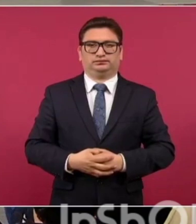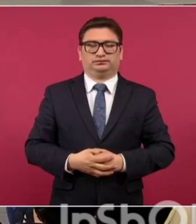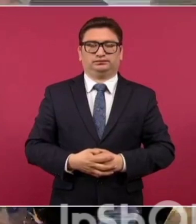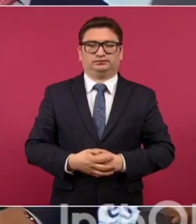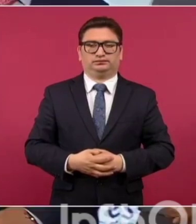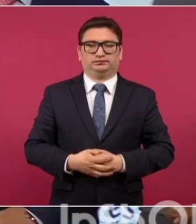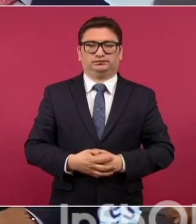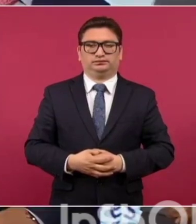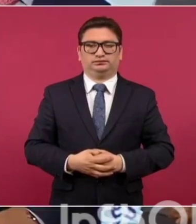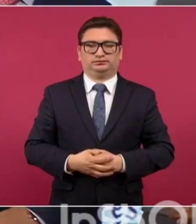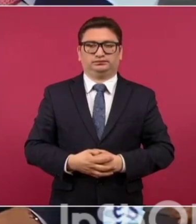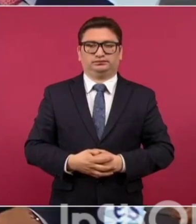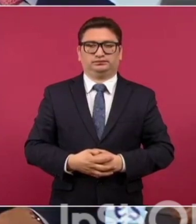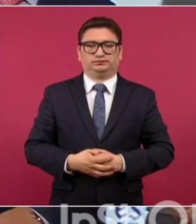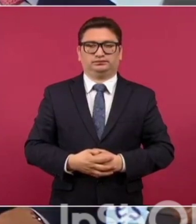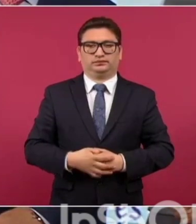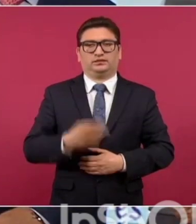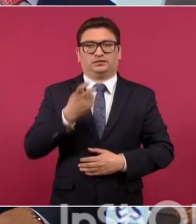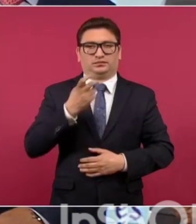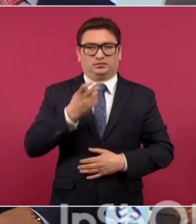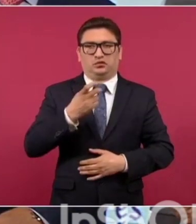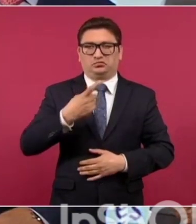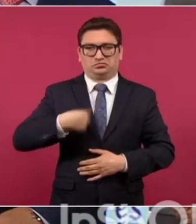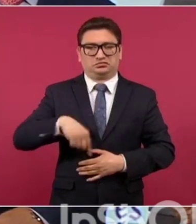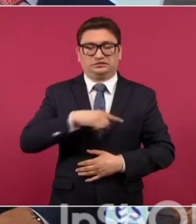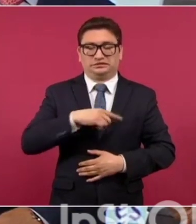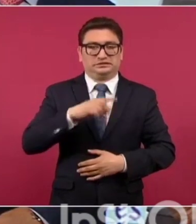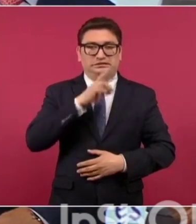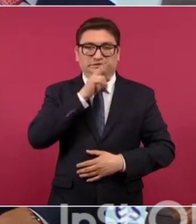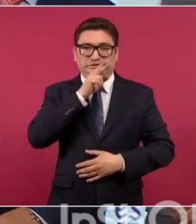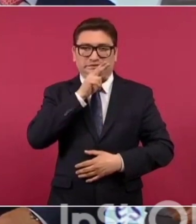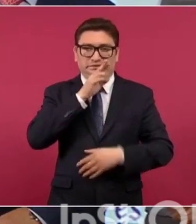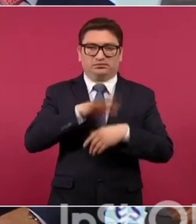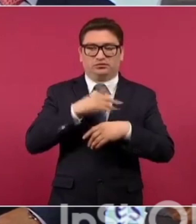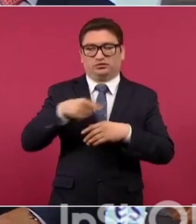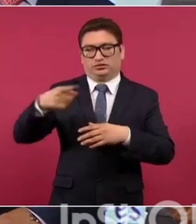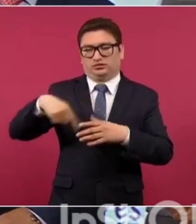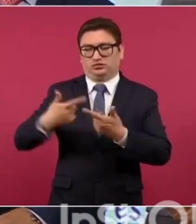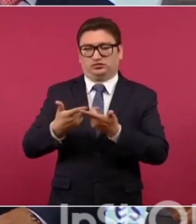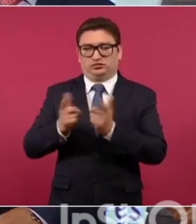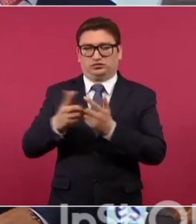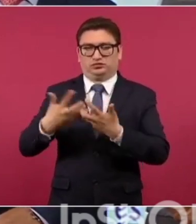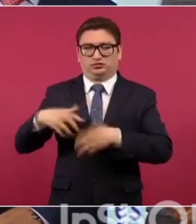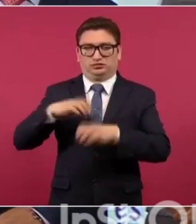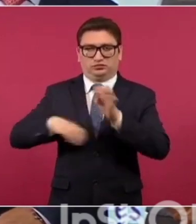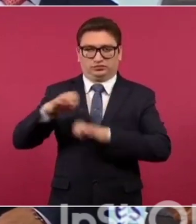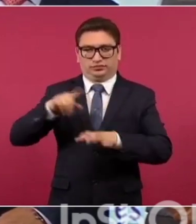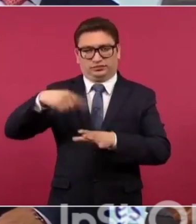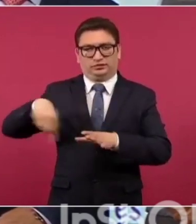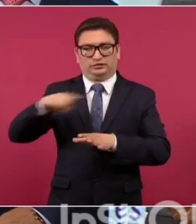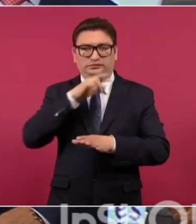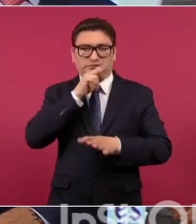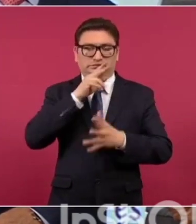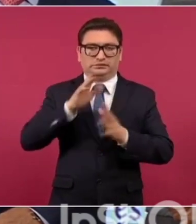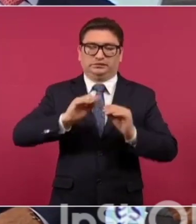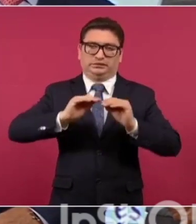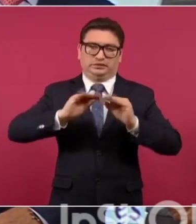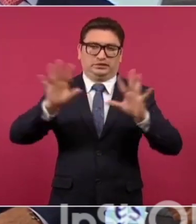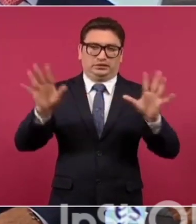existe alguna preocupación del sector empresarial y desde